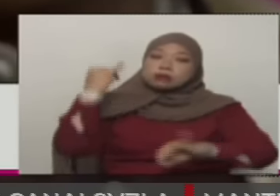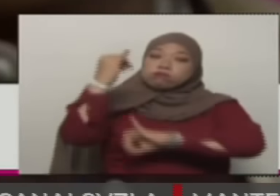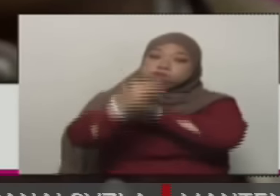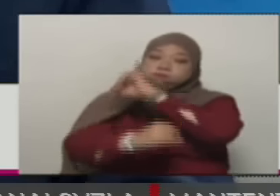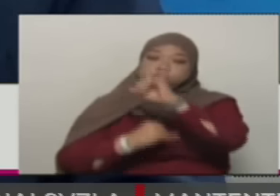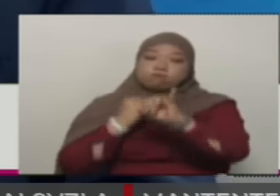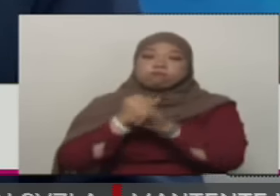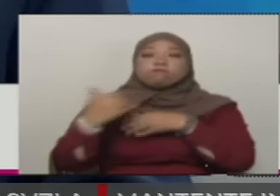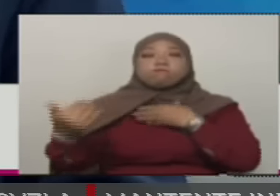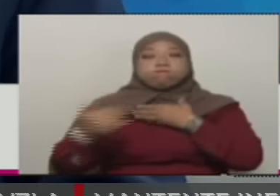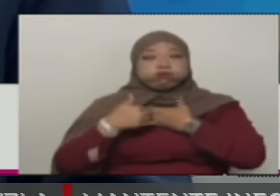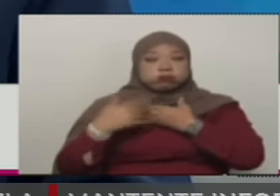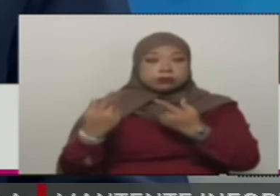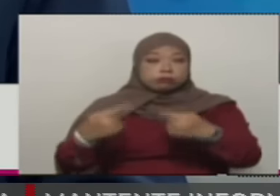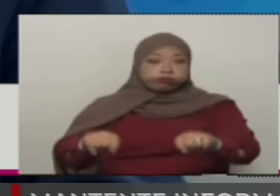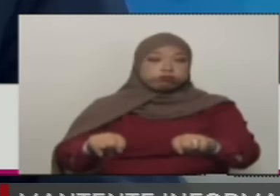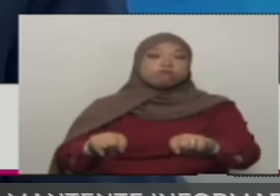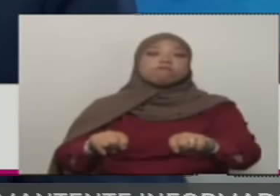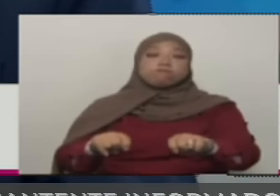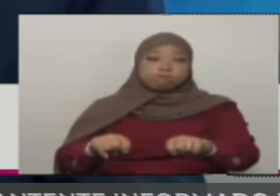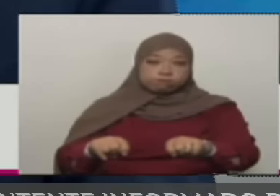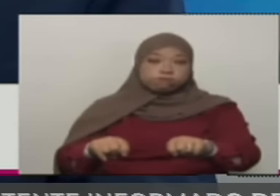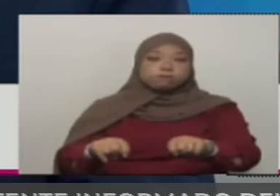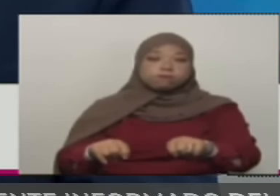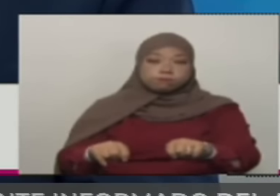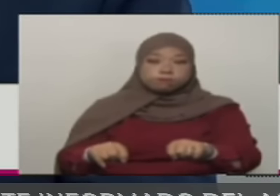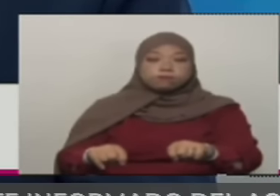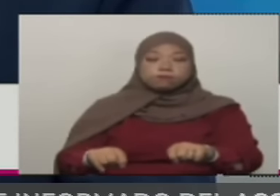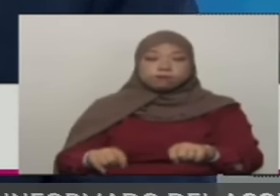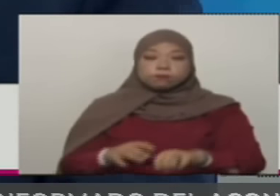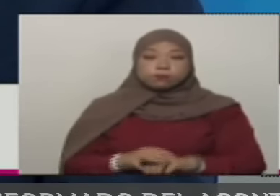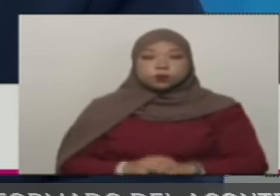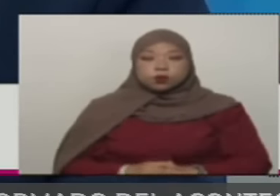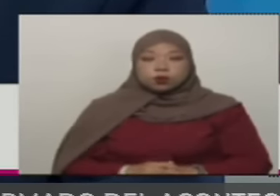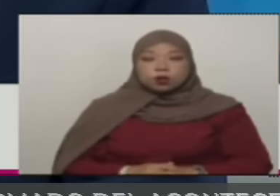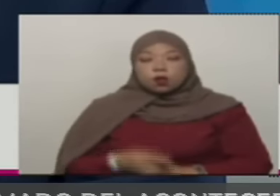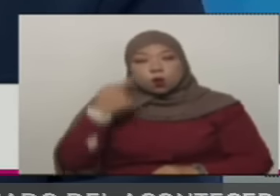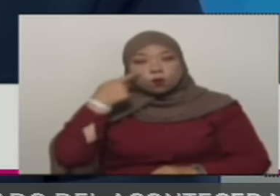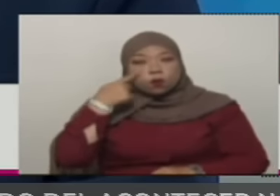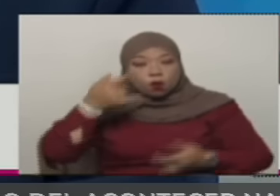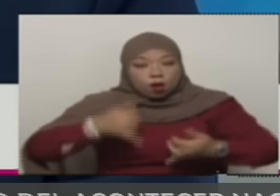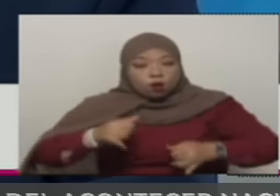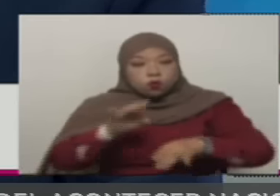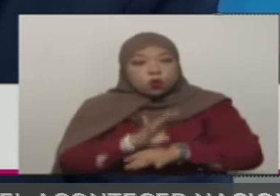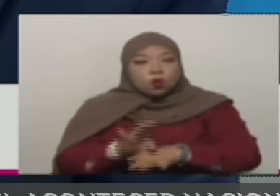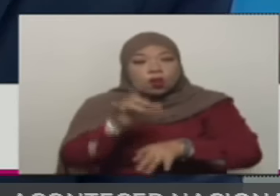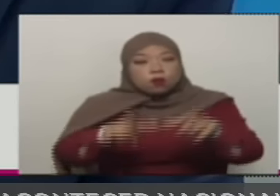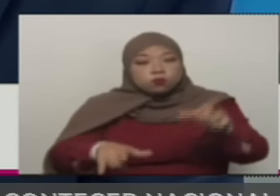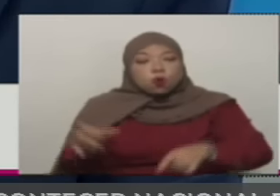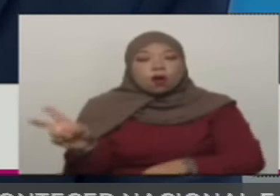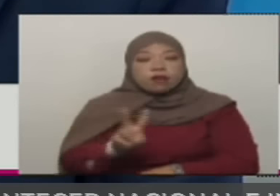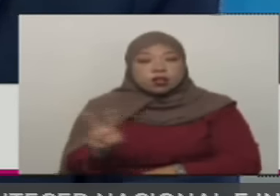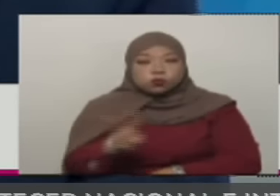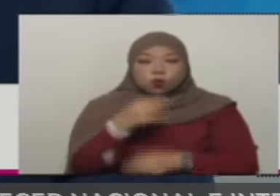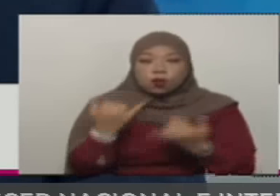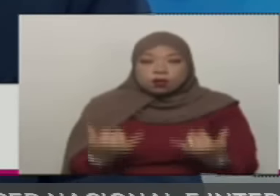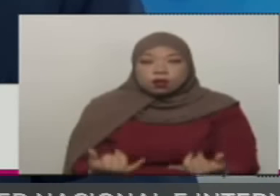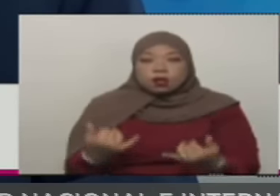internacional. ¿A la normativa internacional por qué? Porque dio cobijo a un ciudadano venezolano